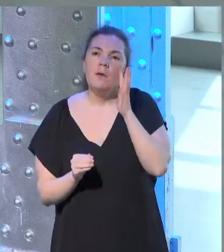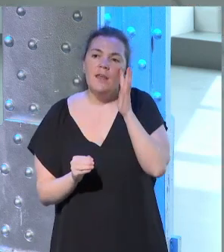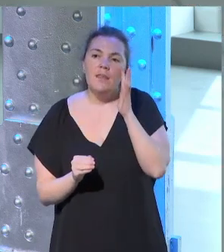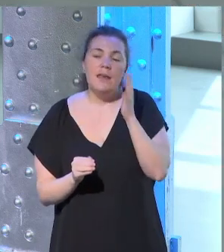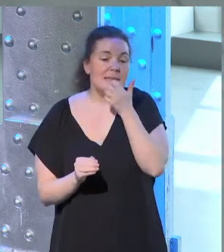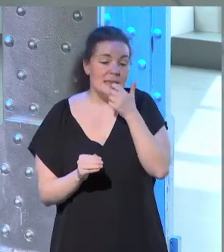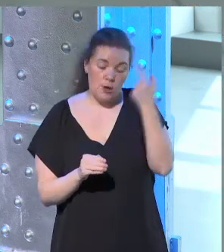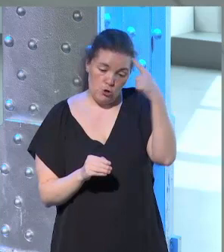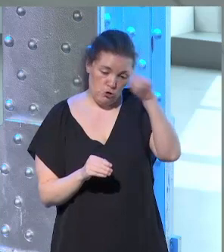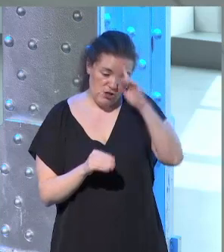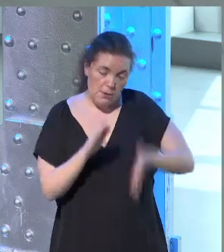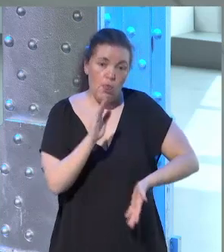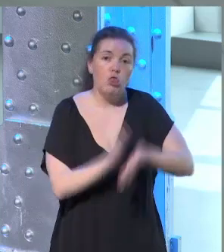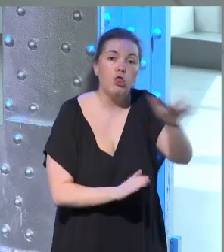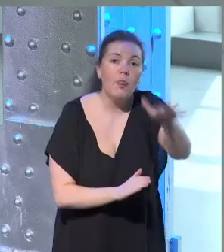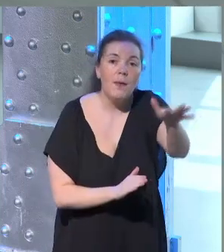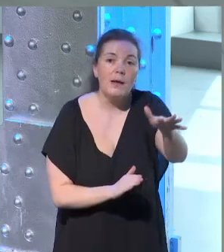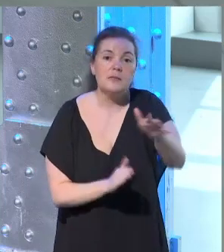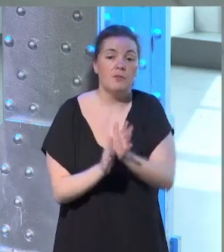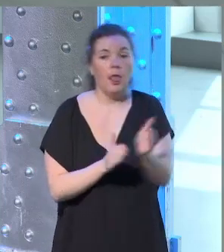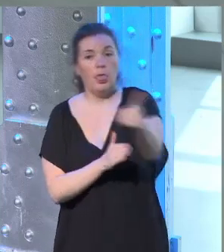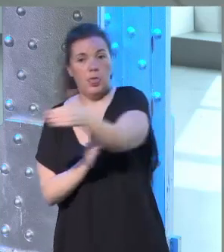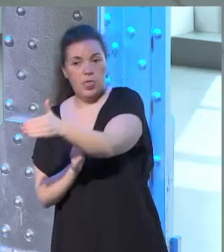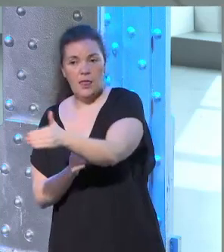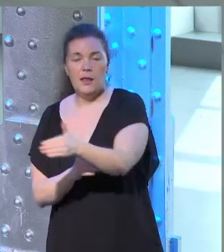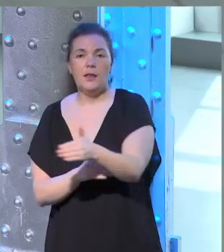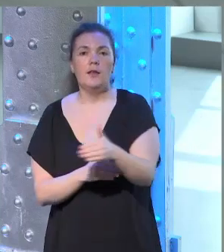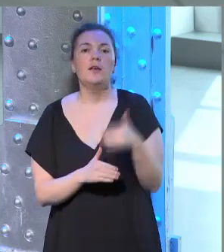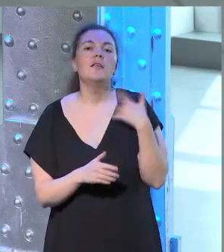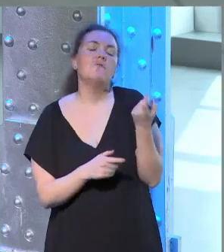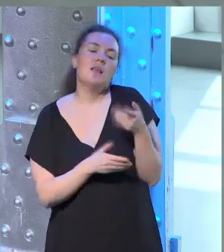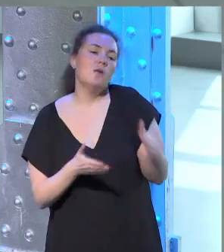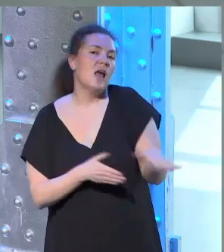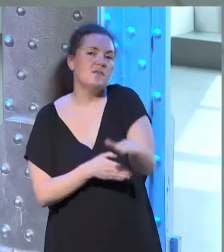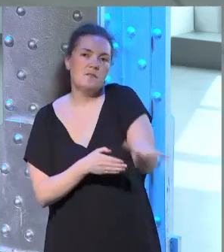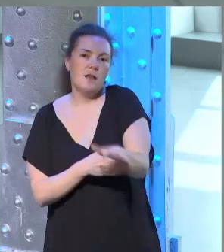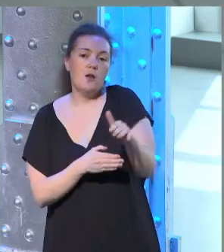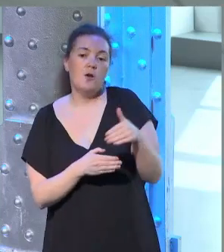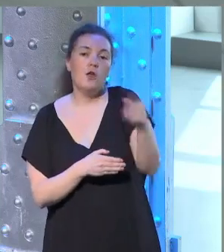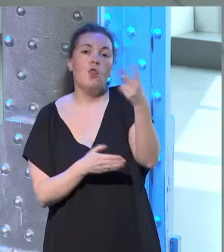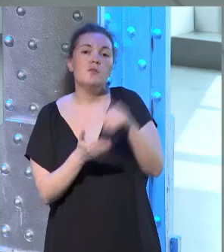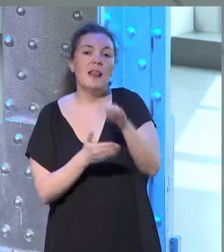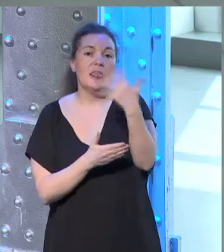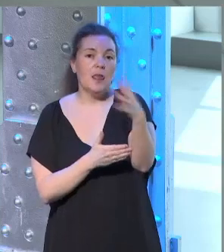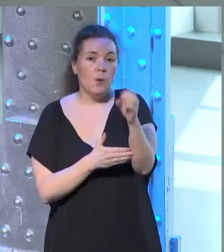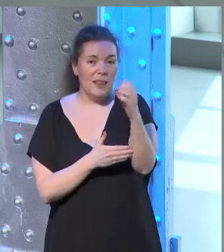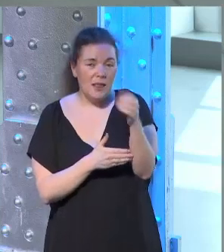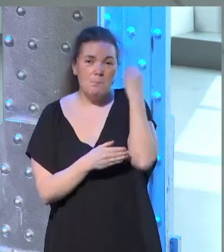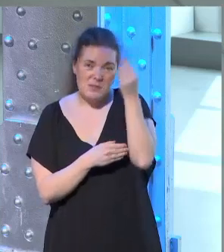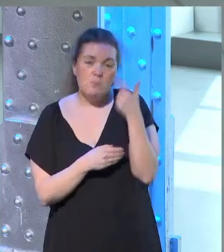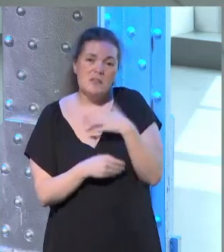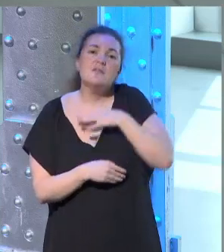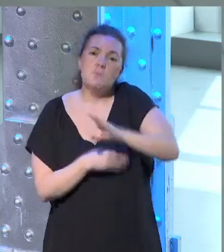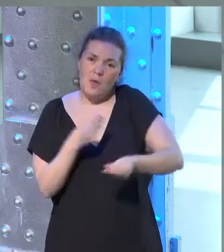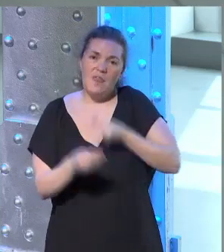no sabe dónde va a llegar a otra parte. Y por lo tanto, nosotros hemos hecho el ejercicio de hacer un escenario. Y un escenario de 2050 vemos que es factible